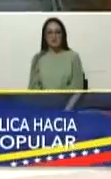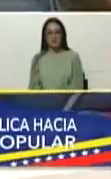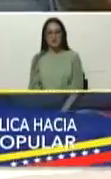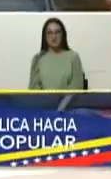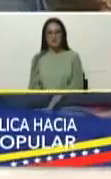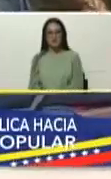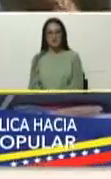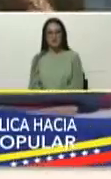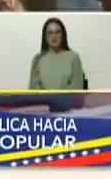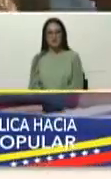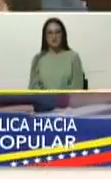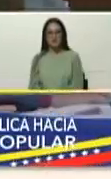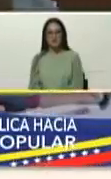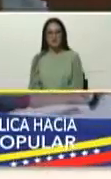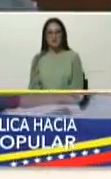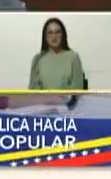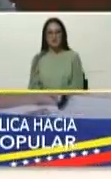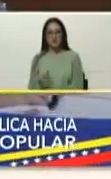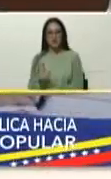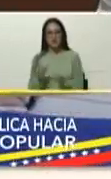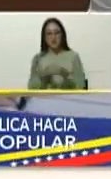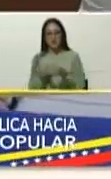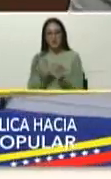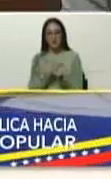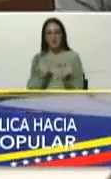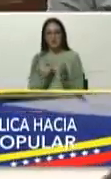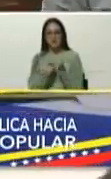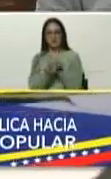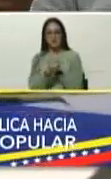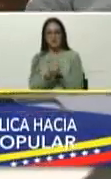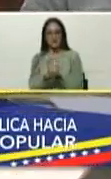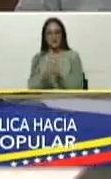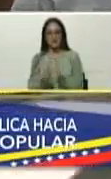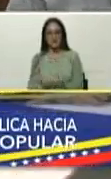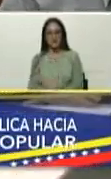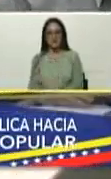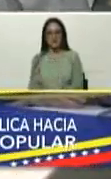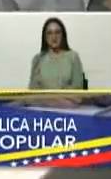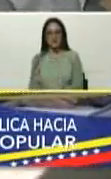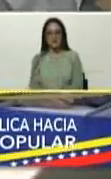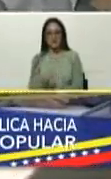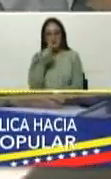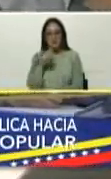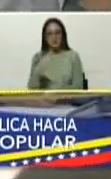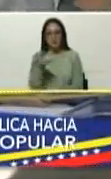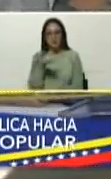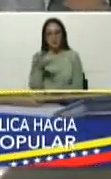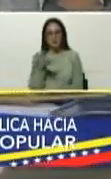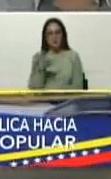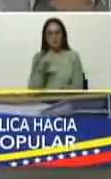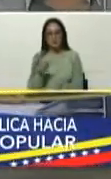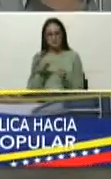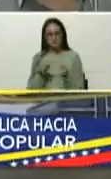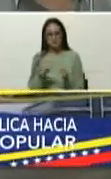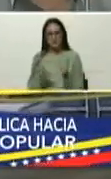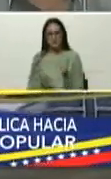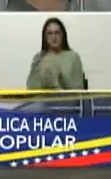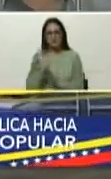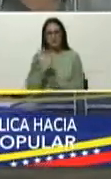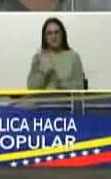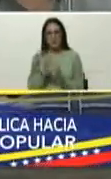Blanca Caos, presidente de la Comisión Especial para la Transformación de las Leyes del Poder, Ley y Poder Popular, y presidente de la Comisión Permanente de Desarrollo de la